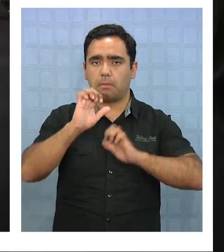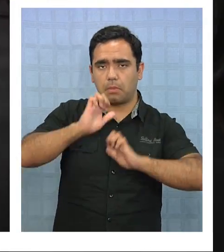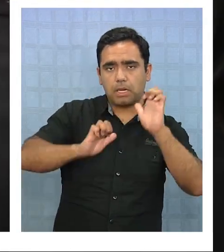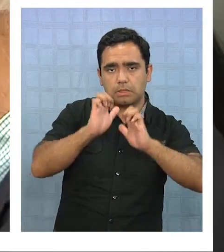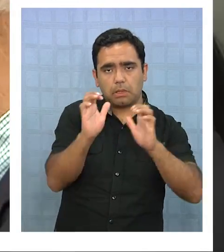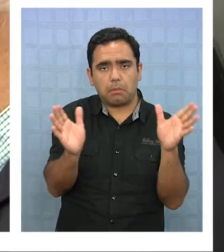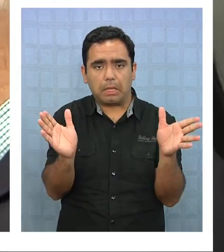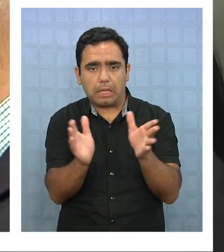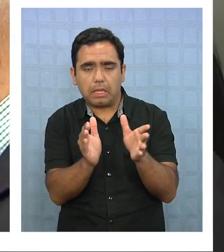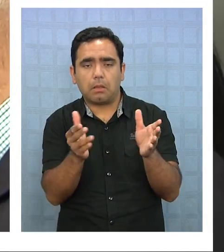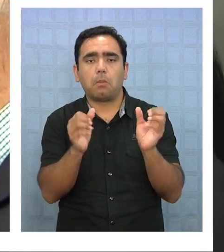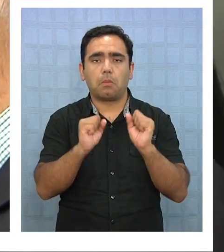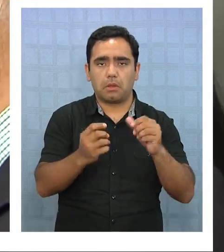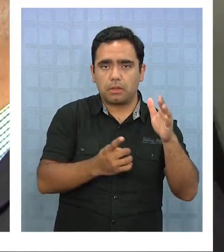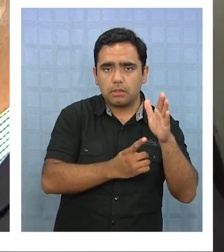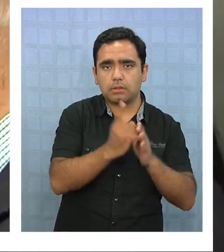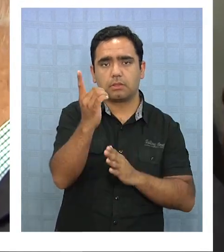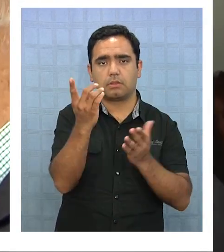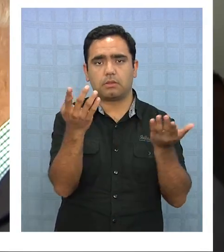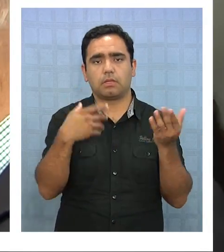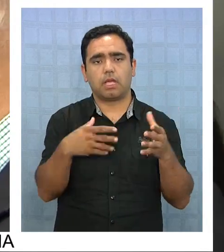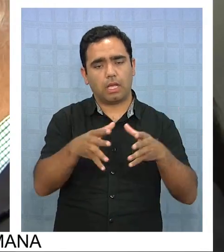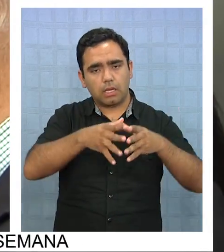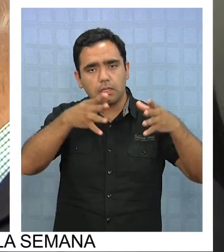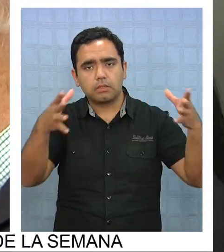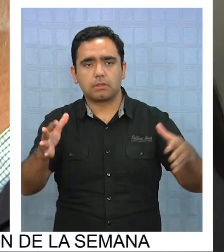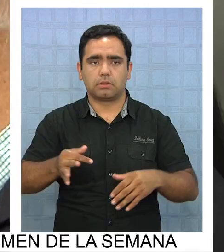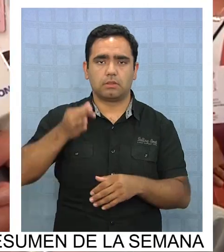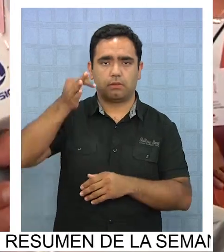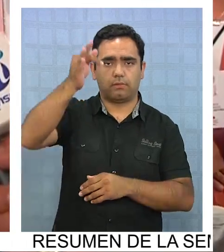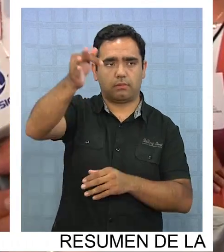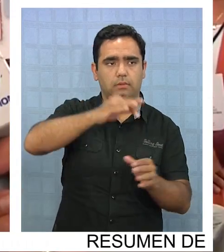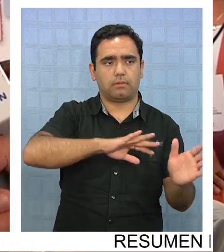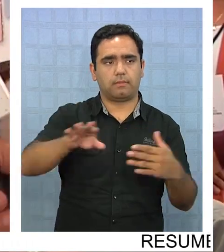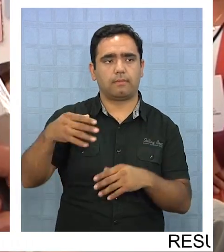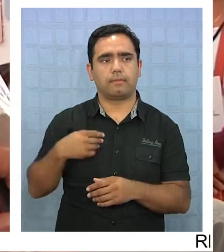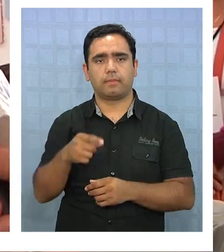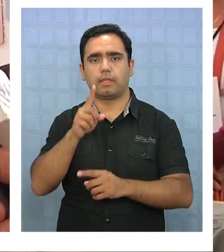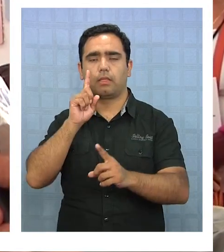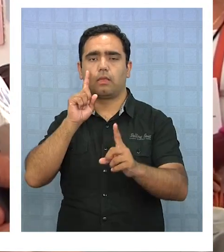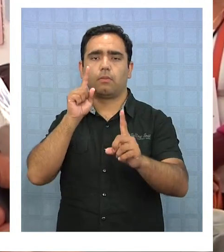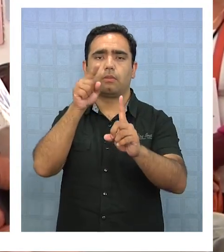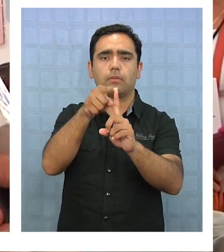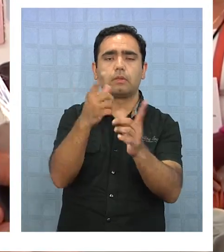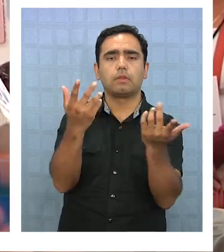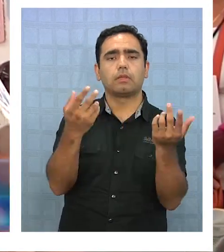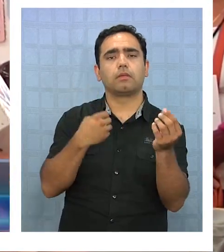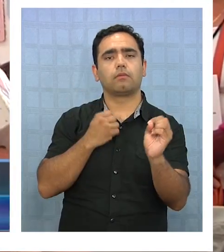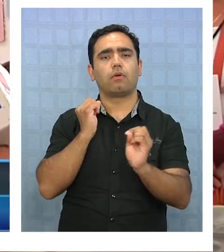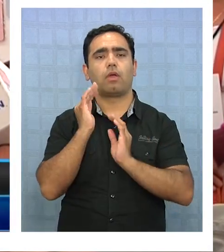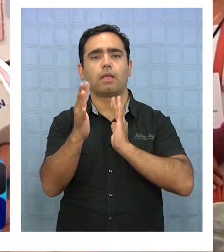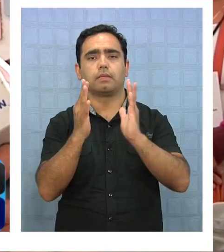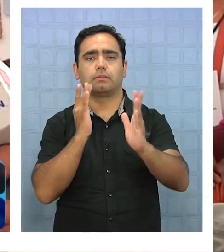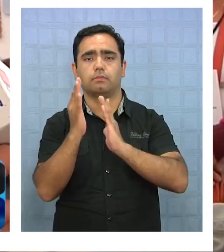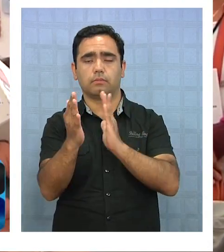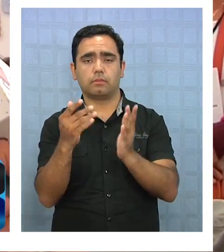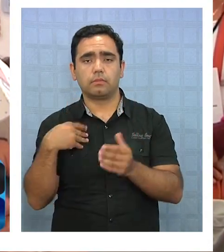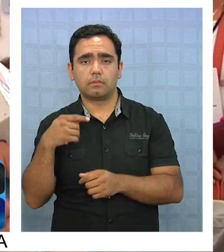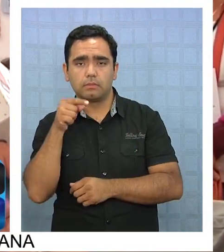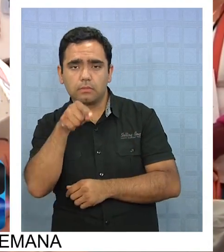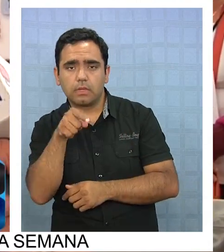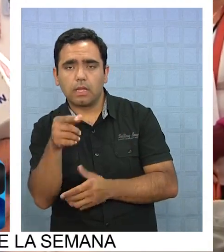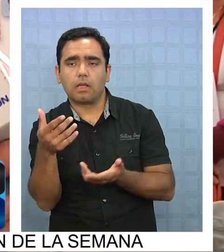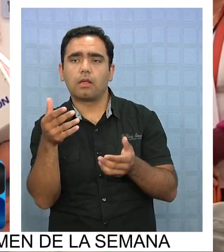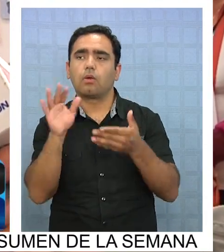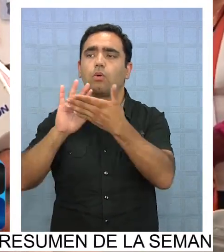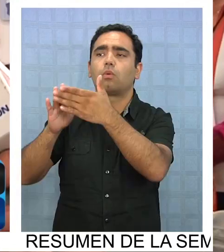que se pueden desarrollar y seguir creciendo en el futuro. La finalidad de realizar la Expo Cercotec es acercar a la